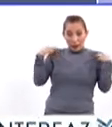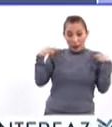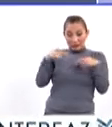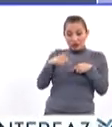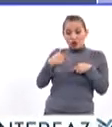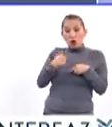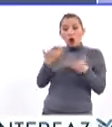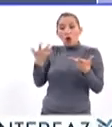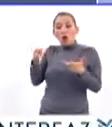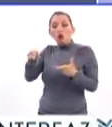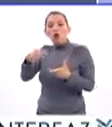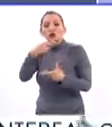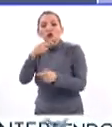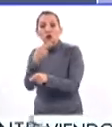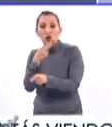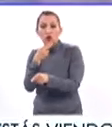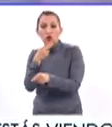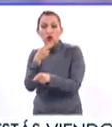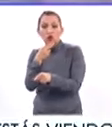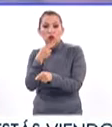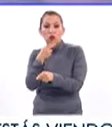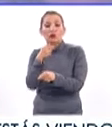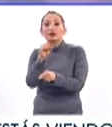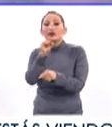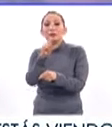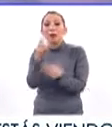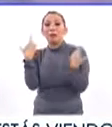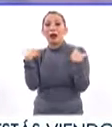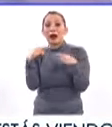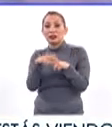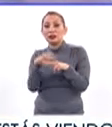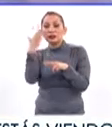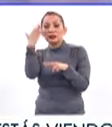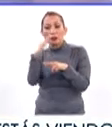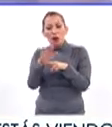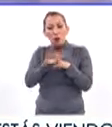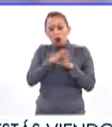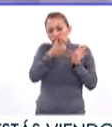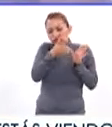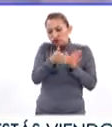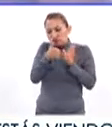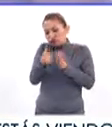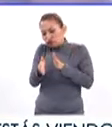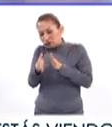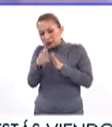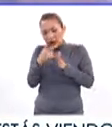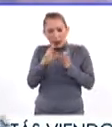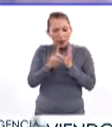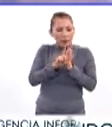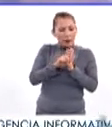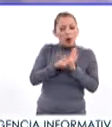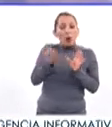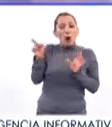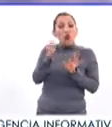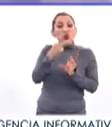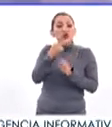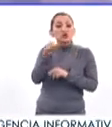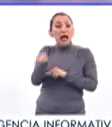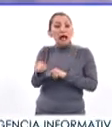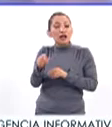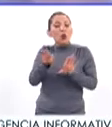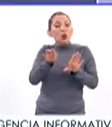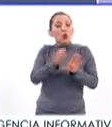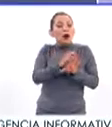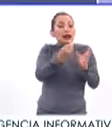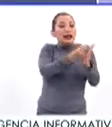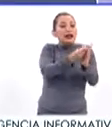en este caso. Y el docente debe también de sistematizarlo teórica y metodológicamente,